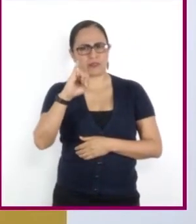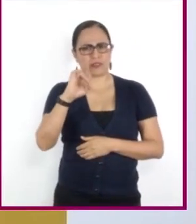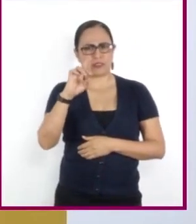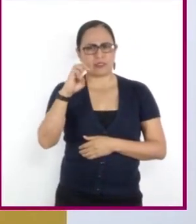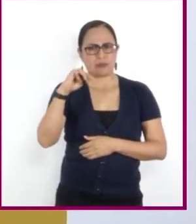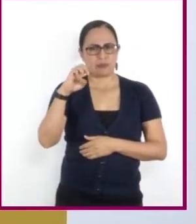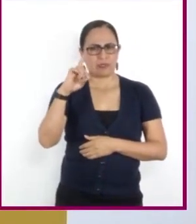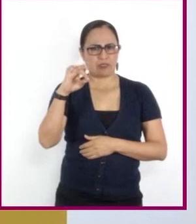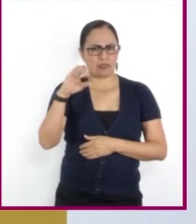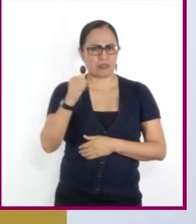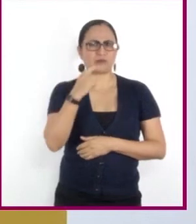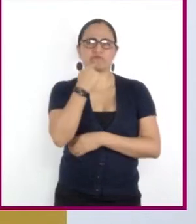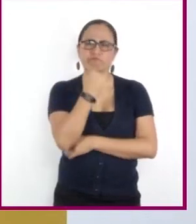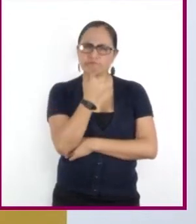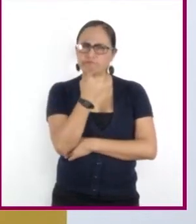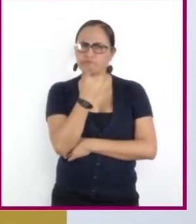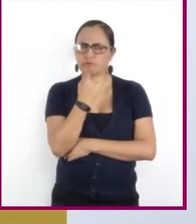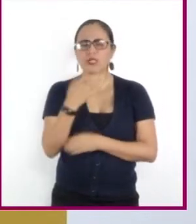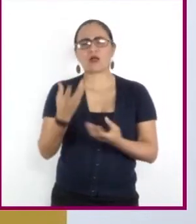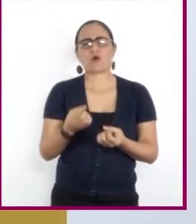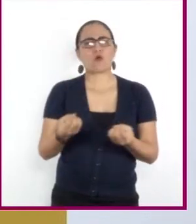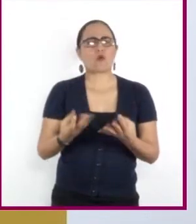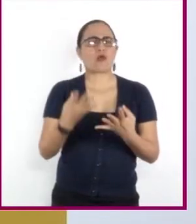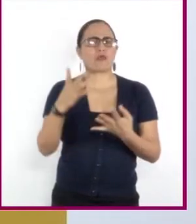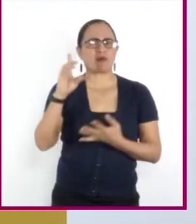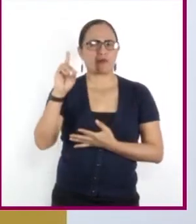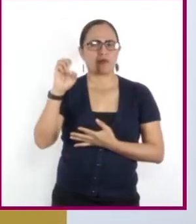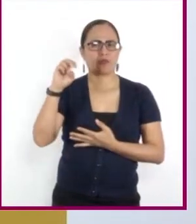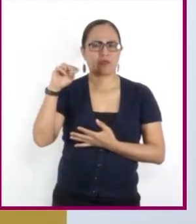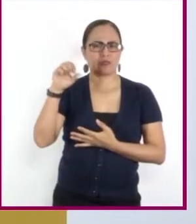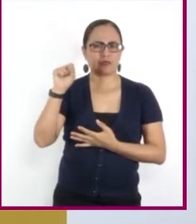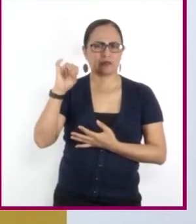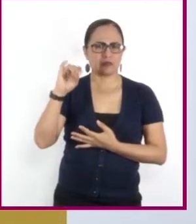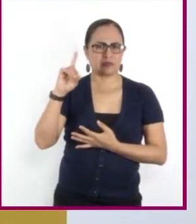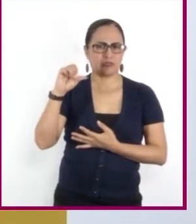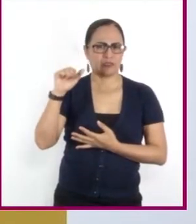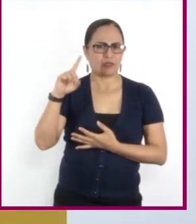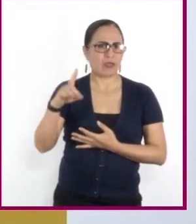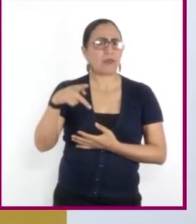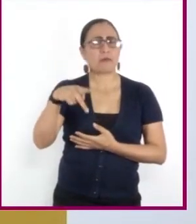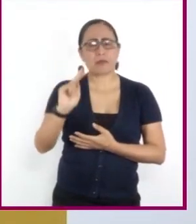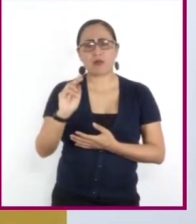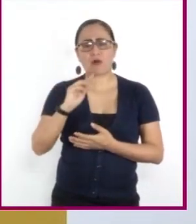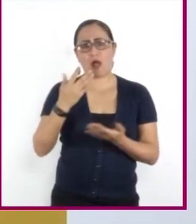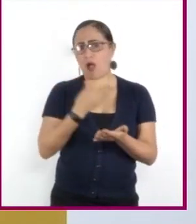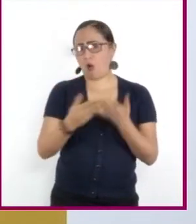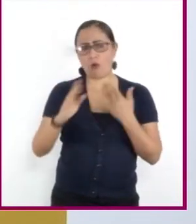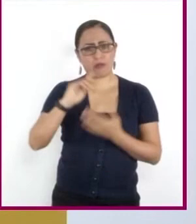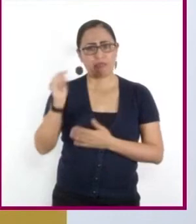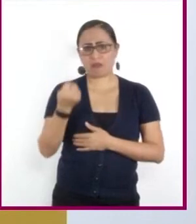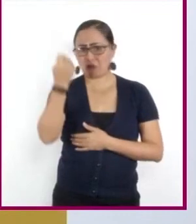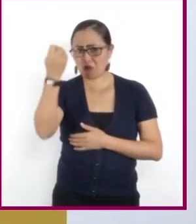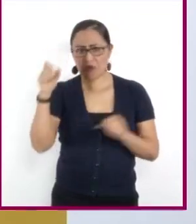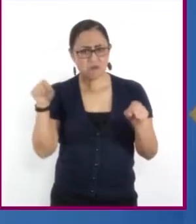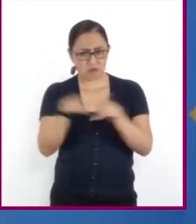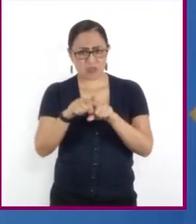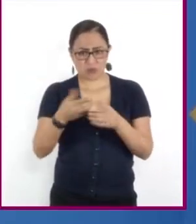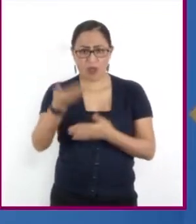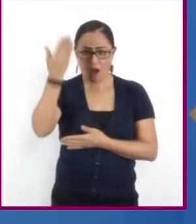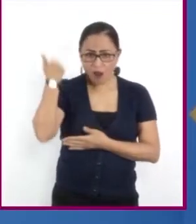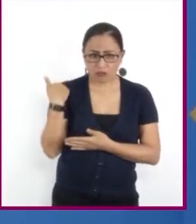la densidad de la corona. Sin embargo, carecía de toda la tecnología que hoy en día